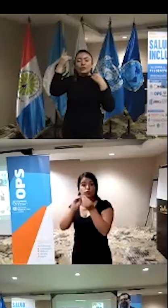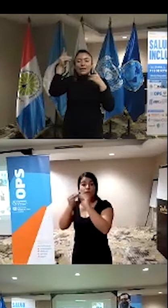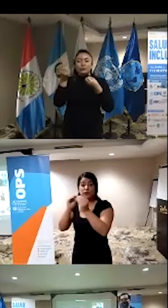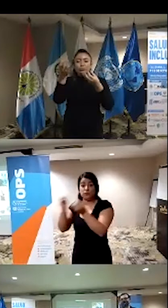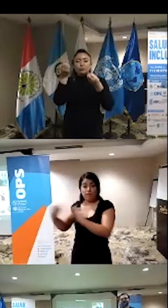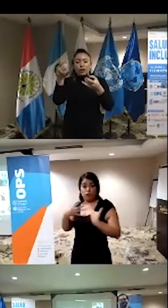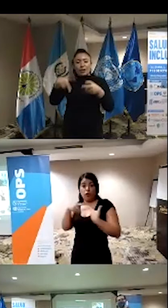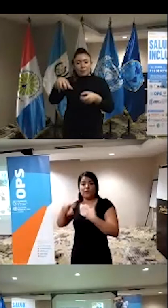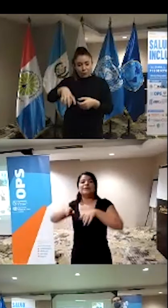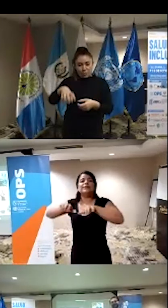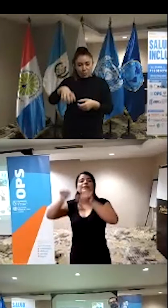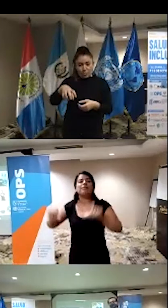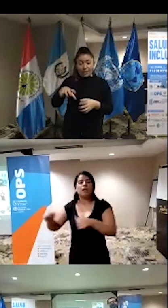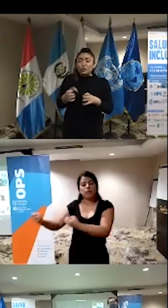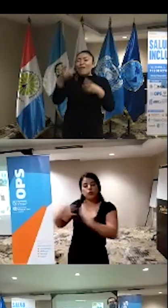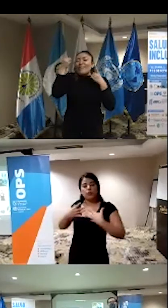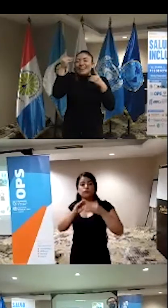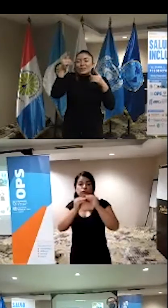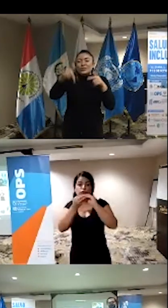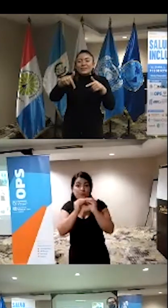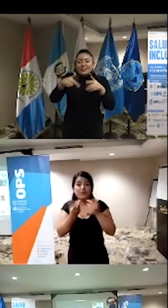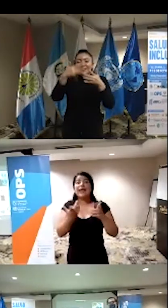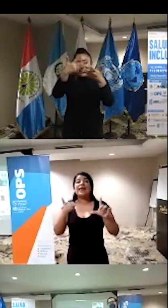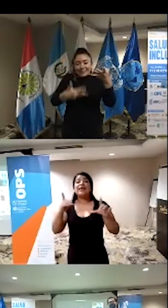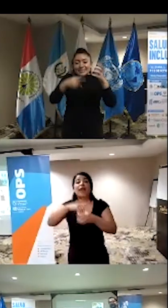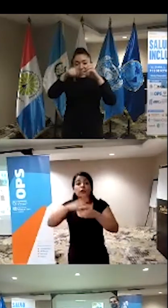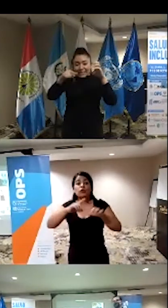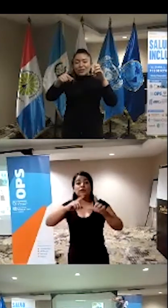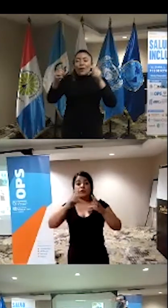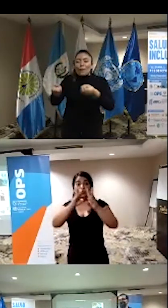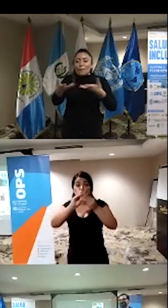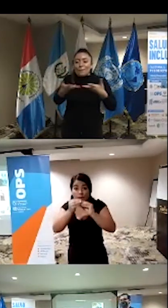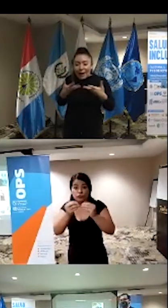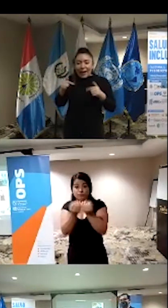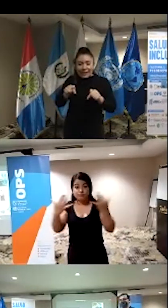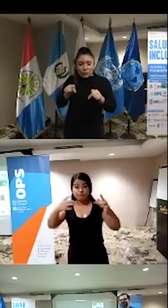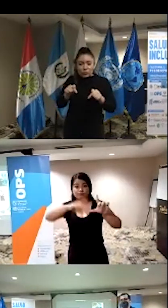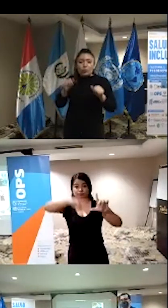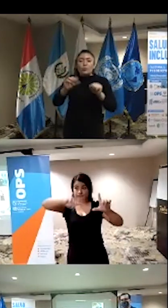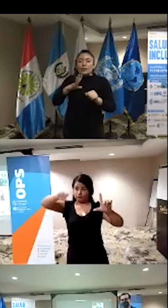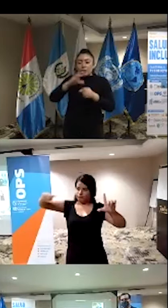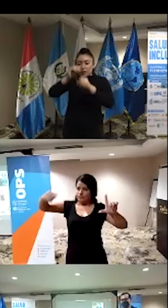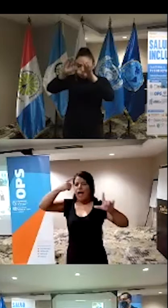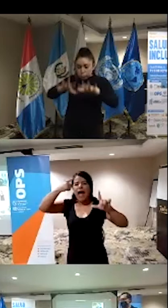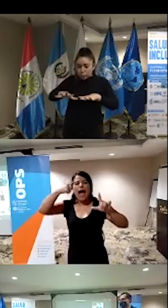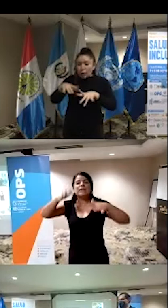plataforma. Entonces, los datos estadísticos nos permiten esto, tener una lectura del país inmediatamente. Así que con eso